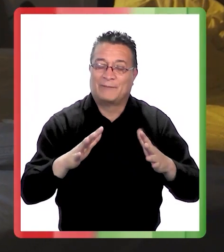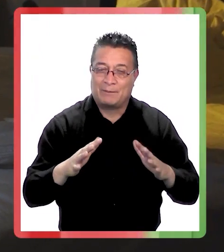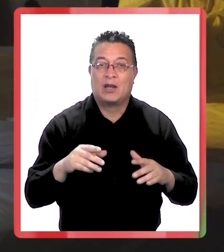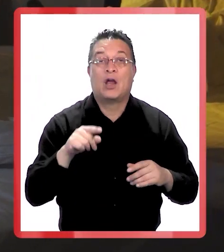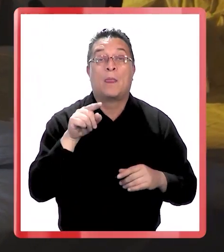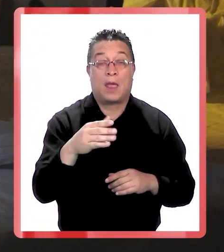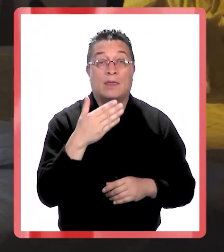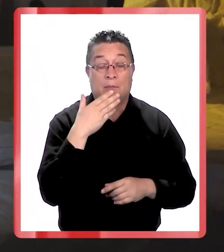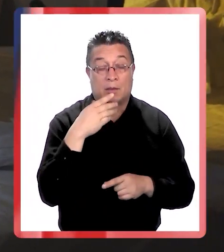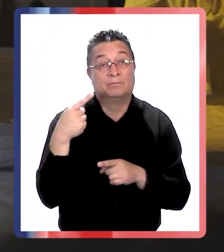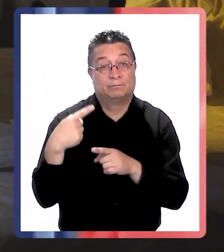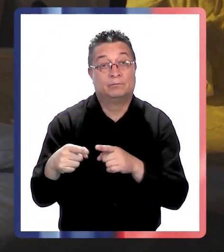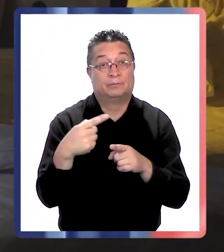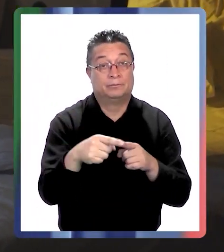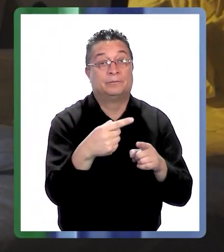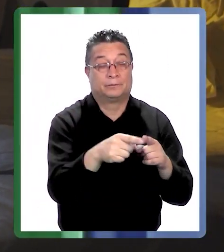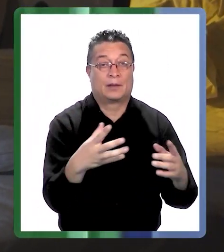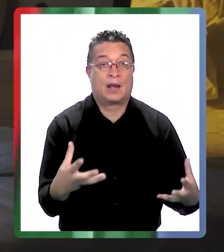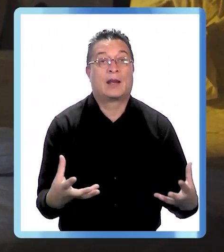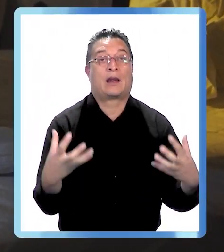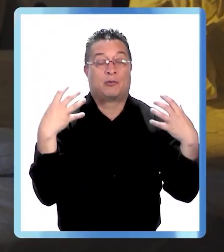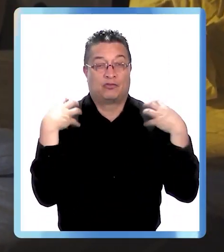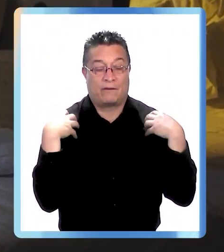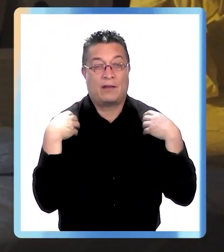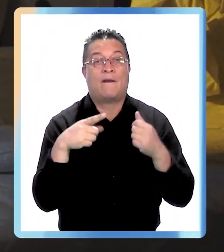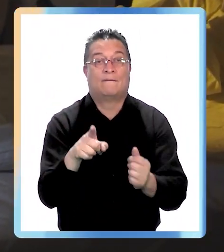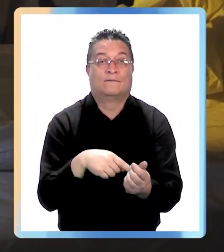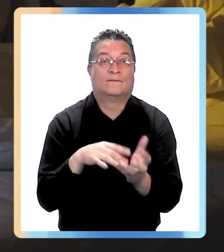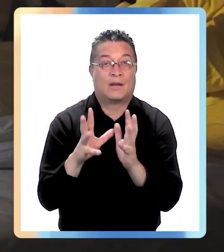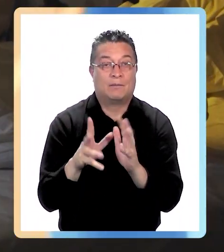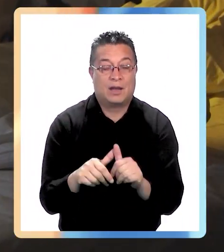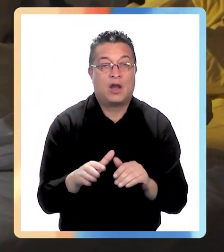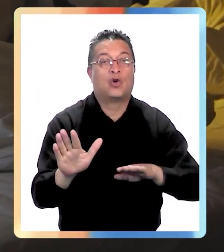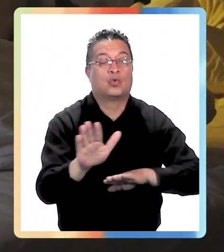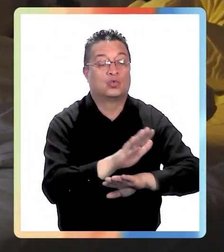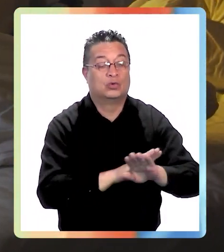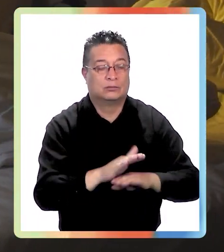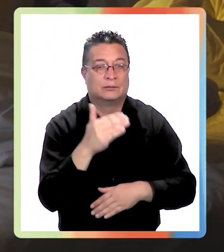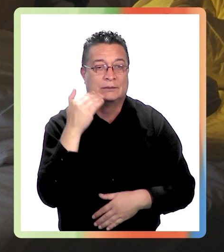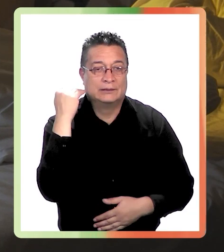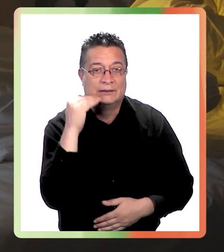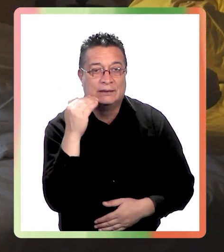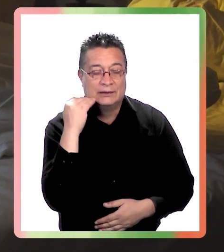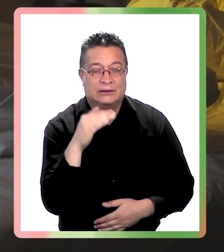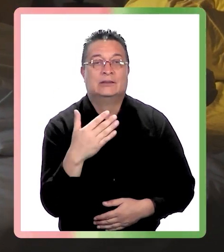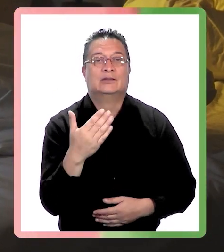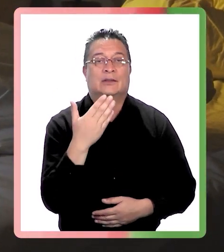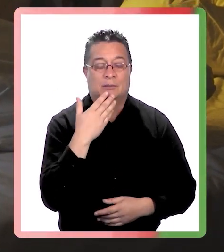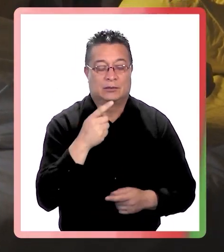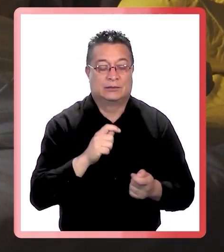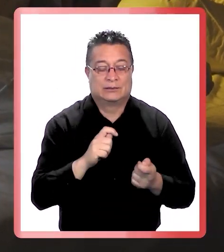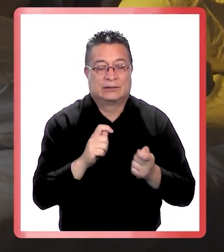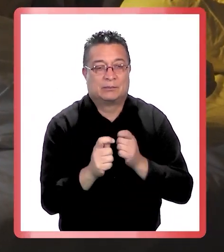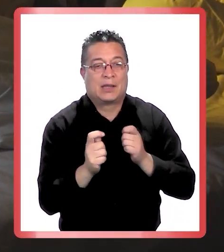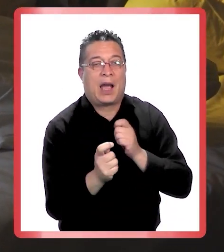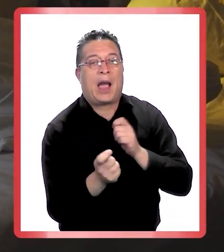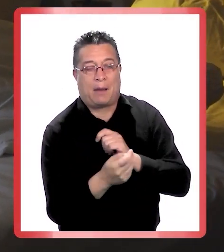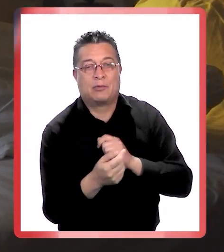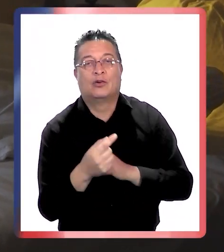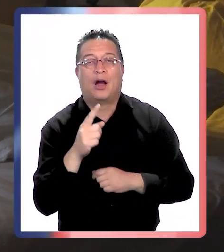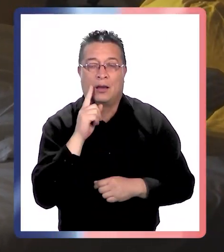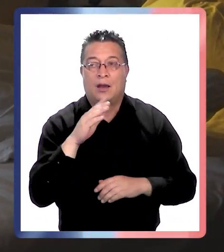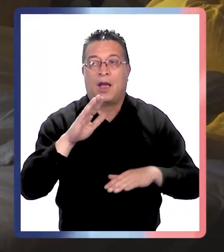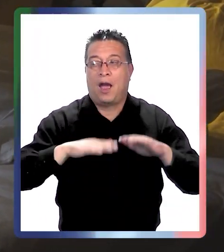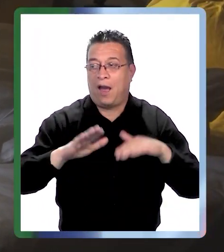también tenemos distintos tipos de responsabilidades, ¿cierto? Ya sea familiares, cuidado de niños, ¿cierto? Que también nos cambian la rutina, o a